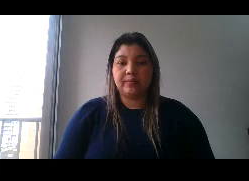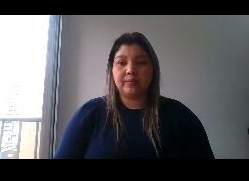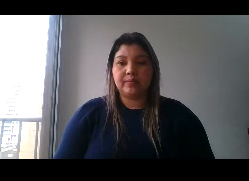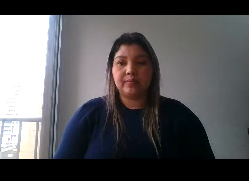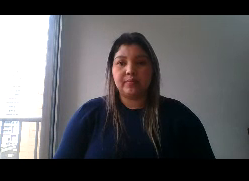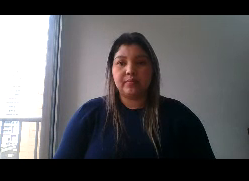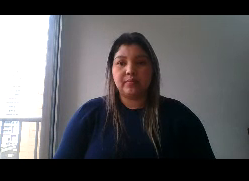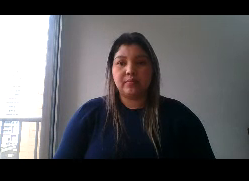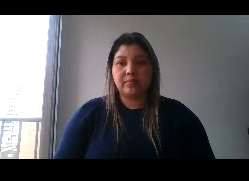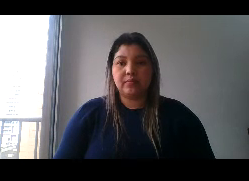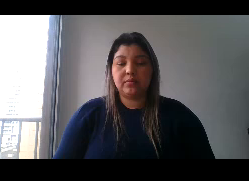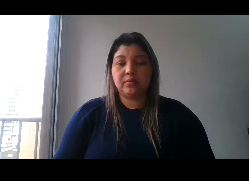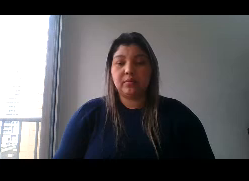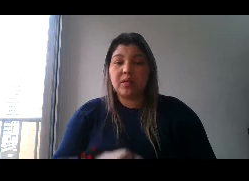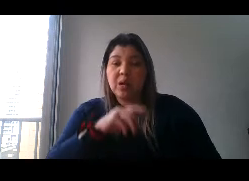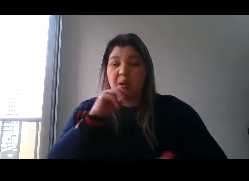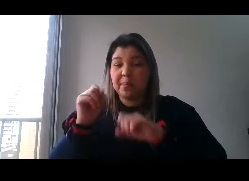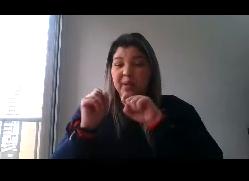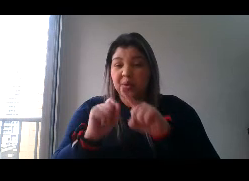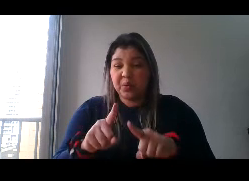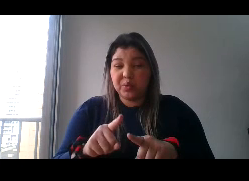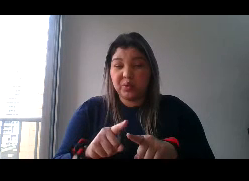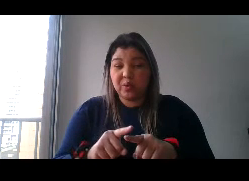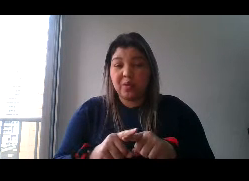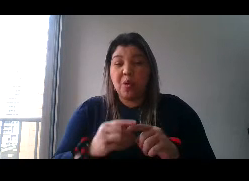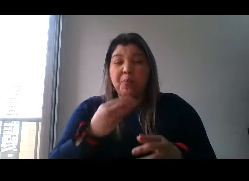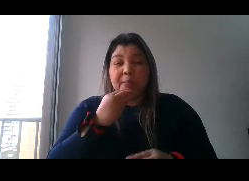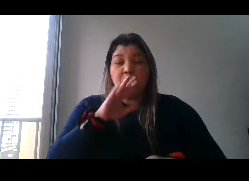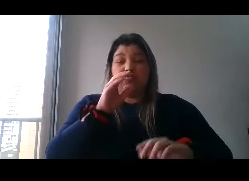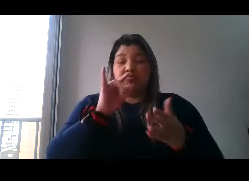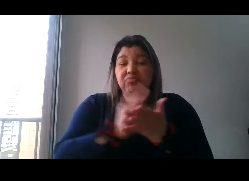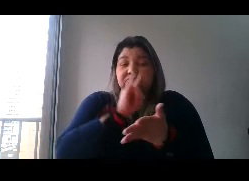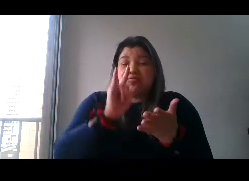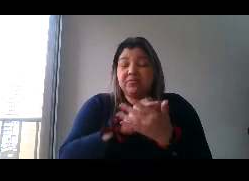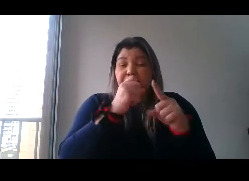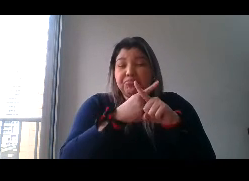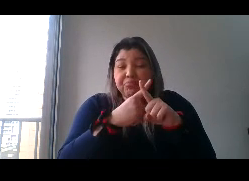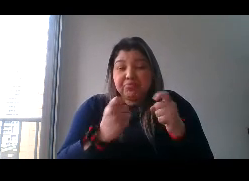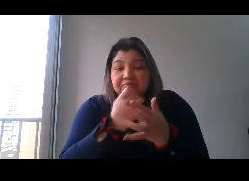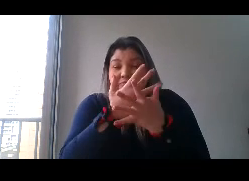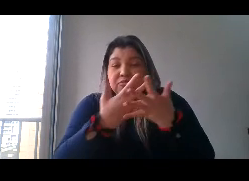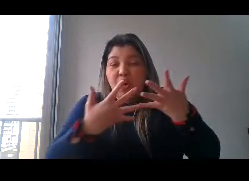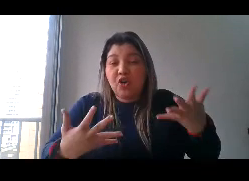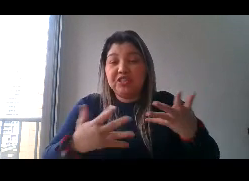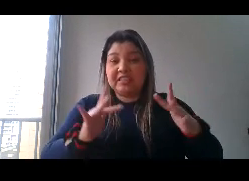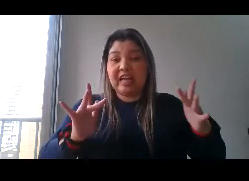productos de limpieza usa, los virus se vuelven inmunes. No.